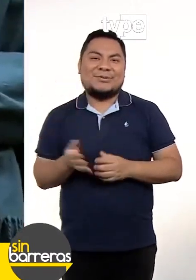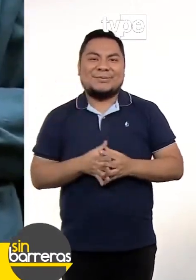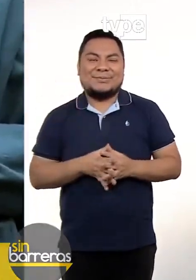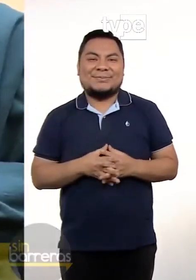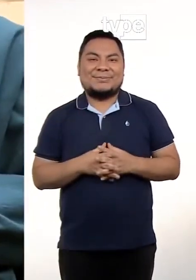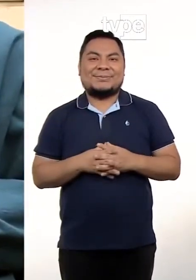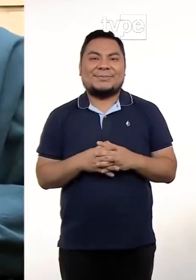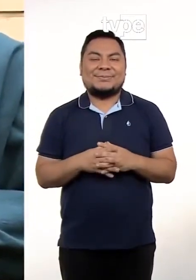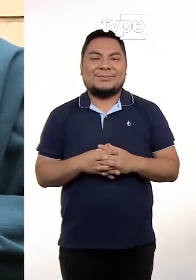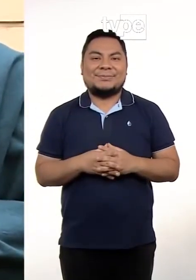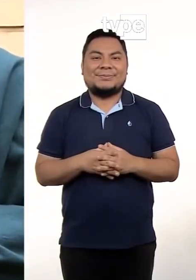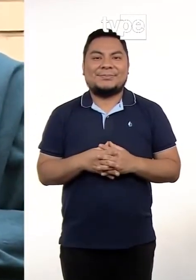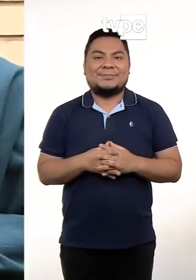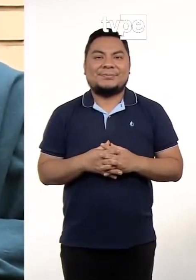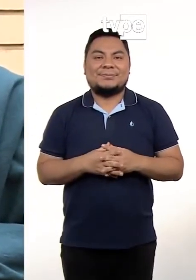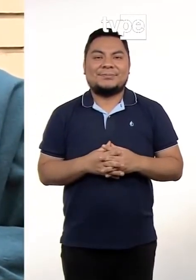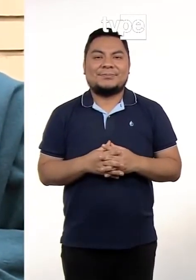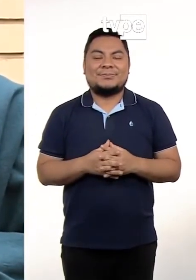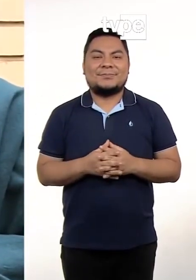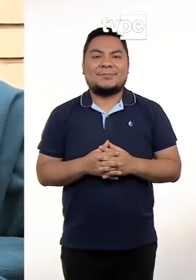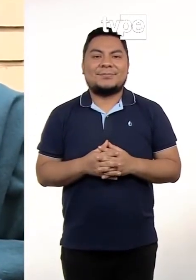mejor.